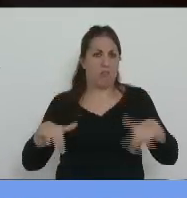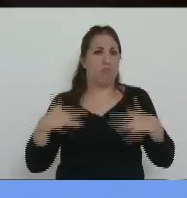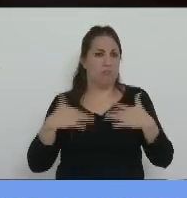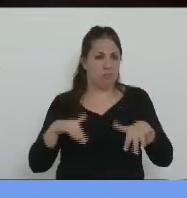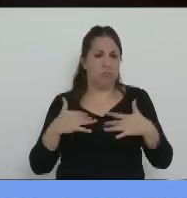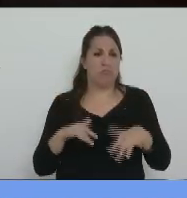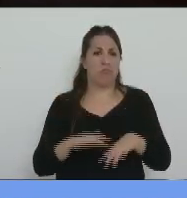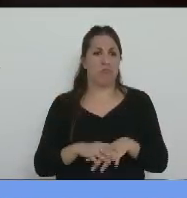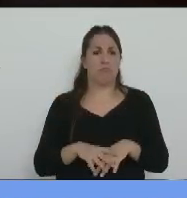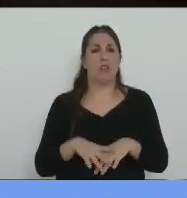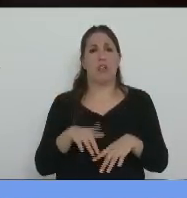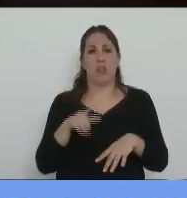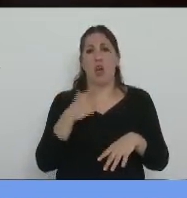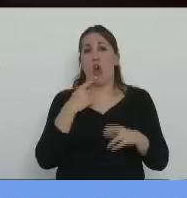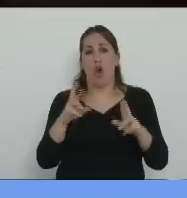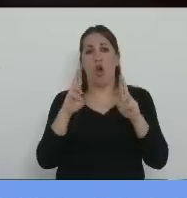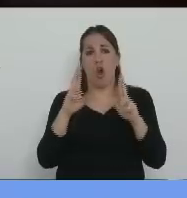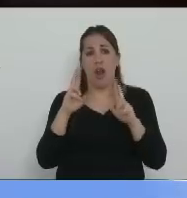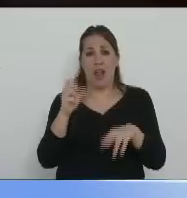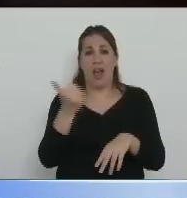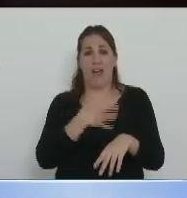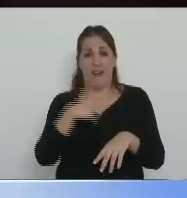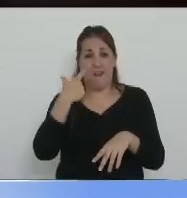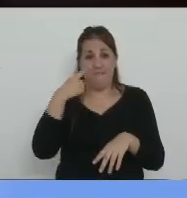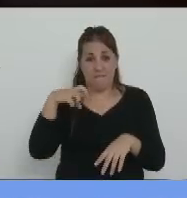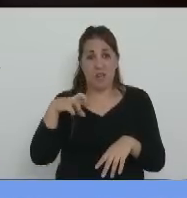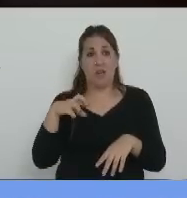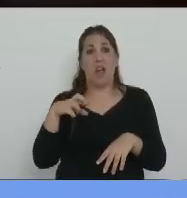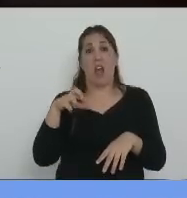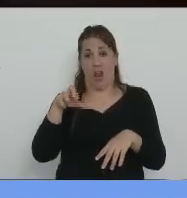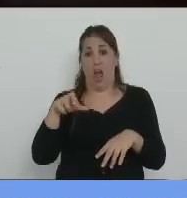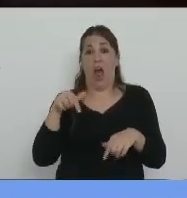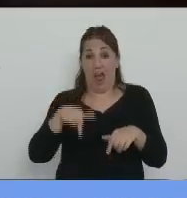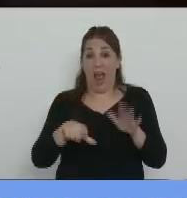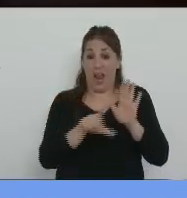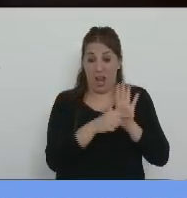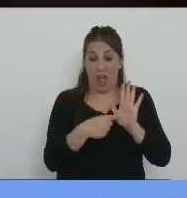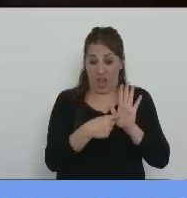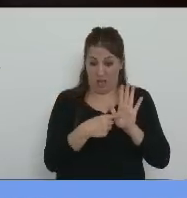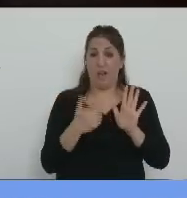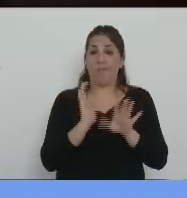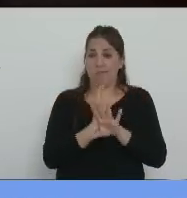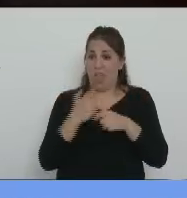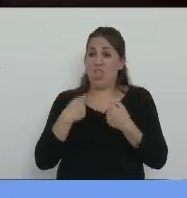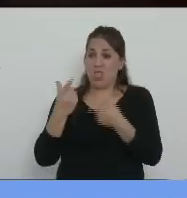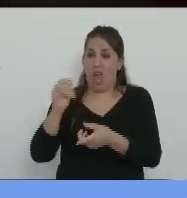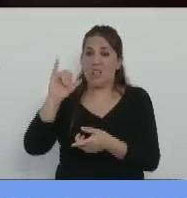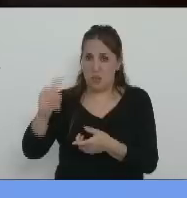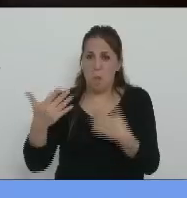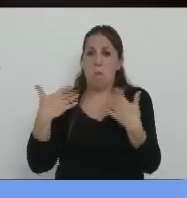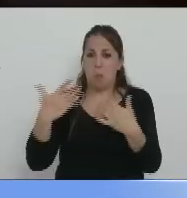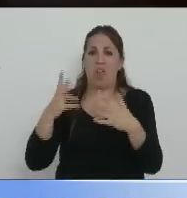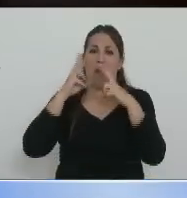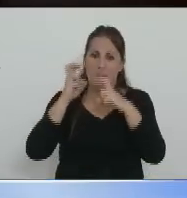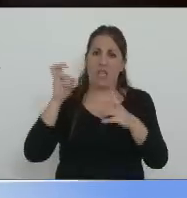que hacerlo y yo espero que la afip nuestra la caca les estamos dando facultades le estamos ampliando las frontales la estaban dama y